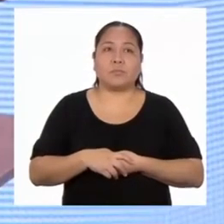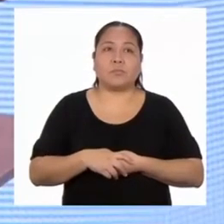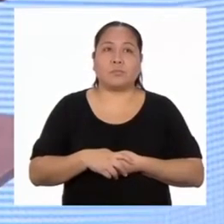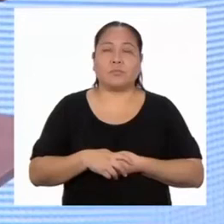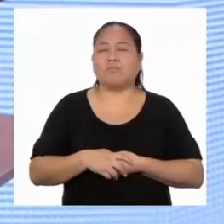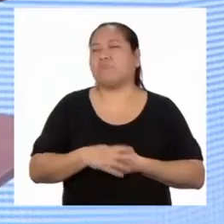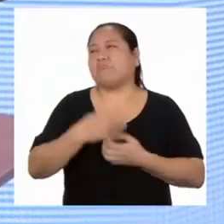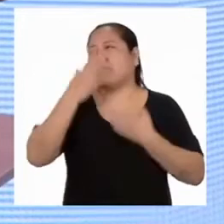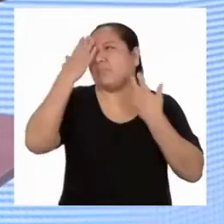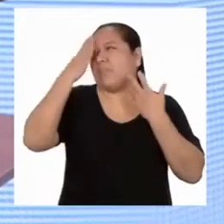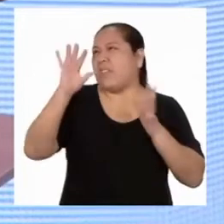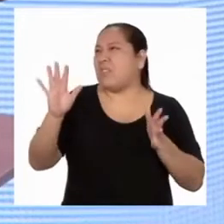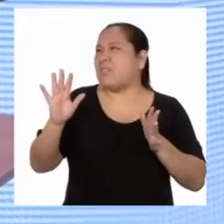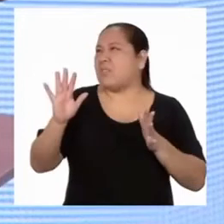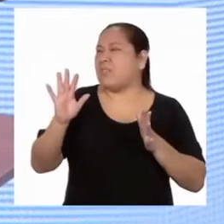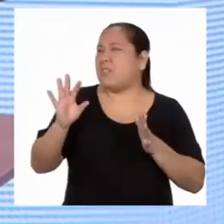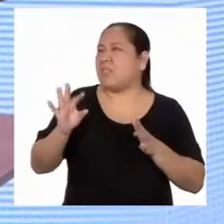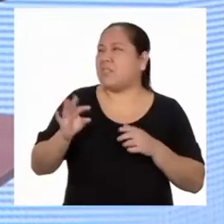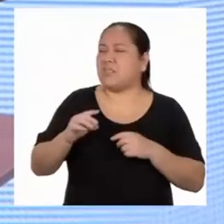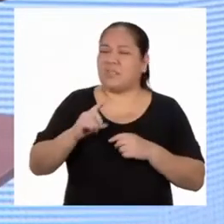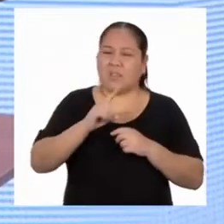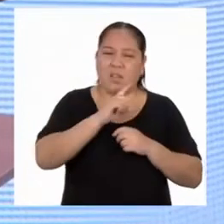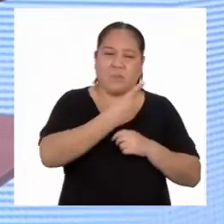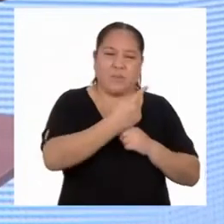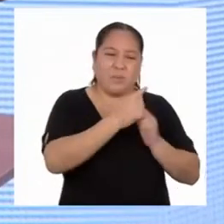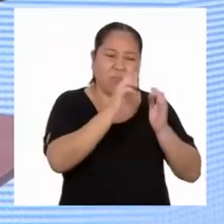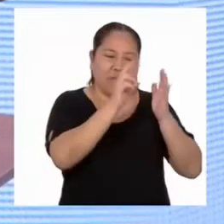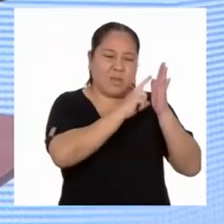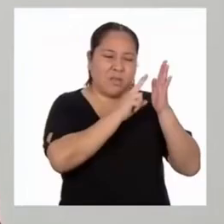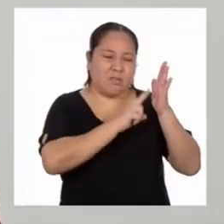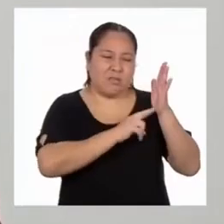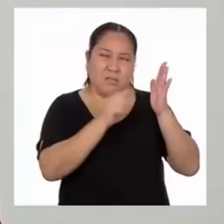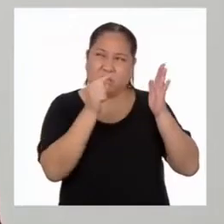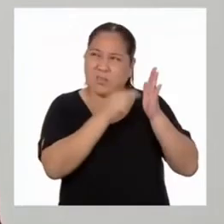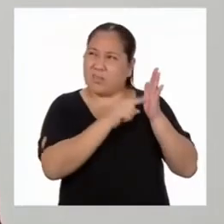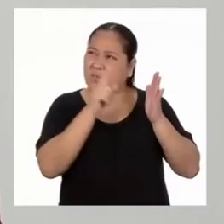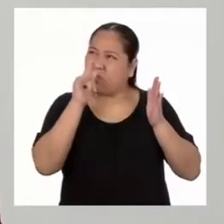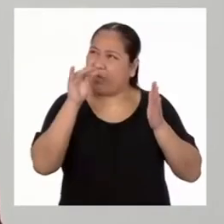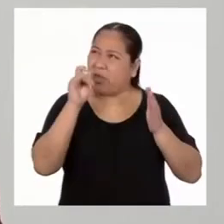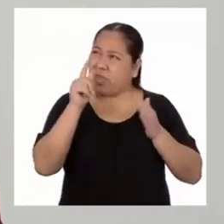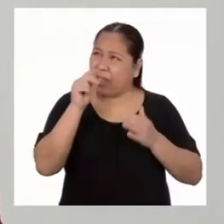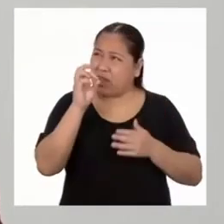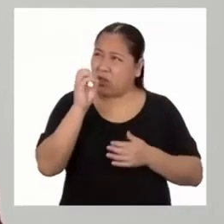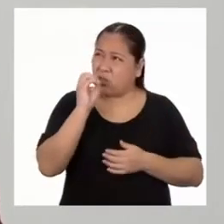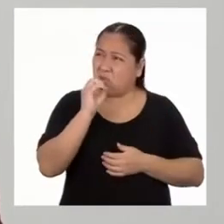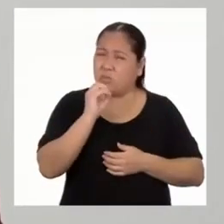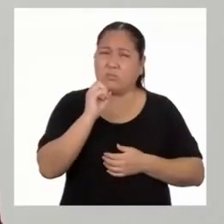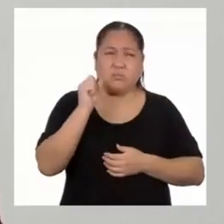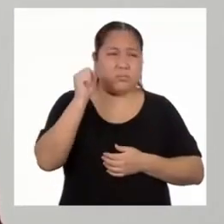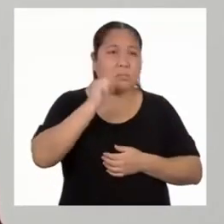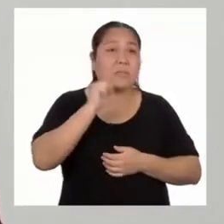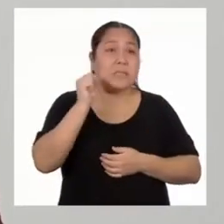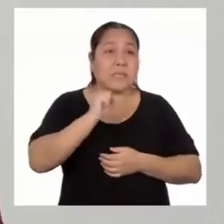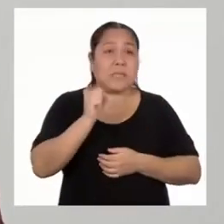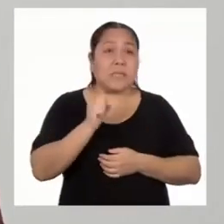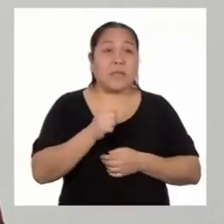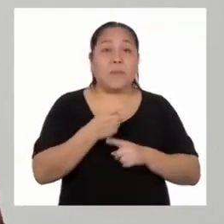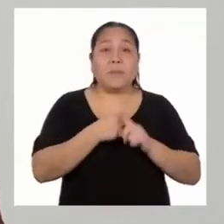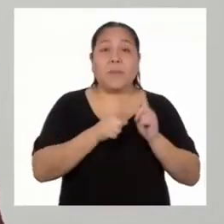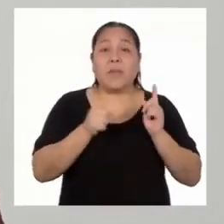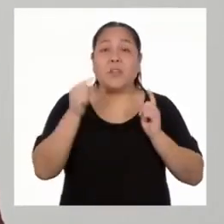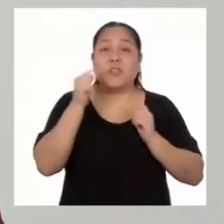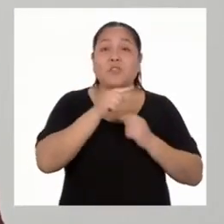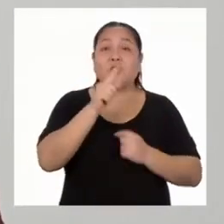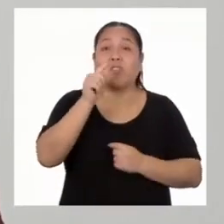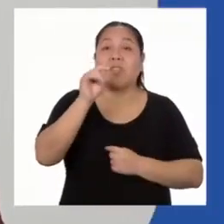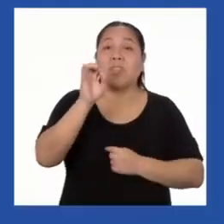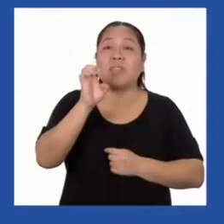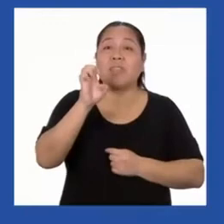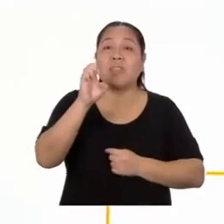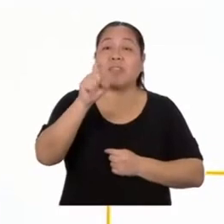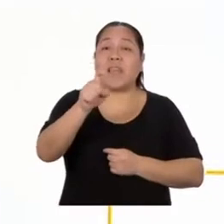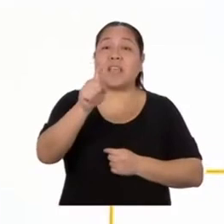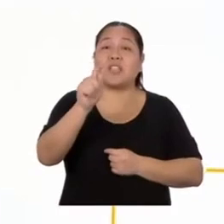Aunque no estoy seguro de que al primero se le pueda llamar texto. Claro que sí, solo